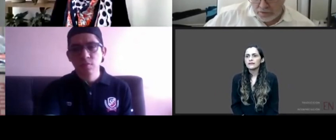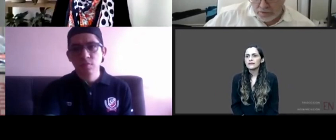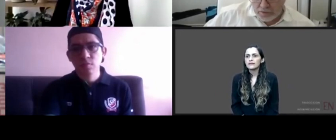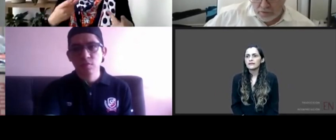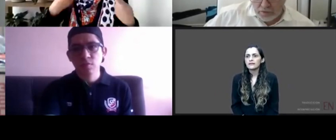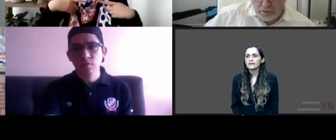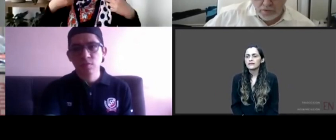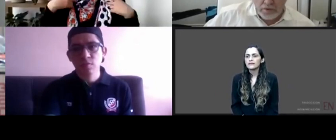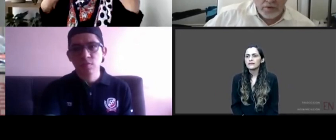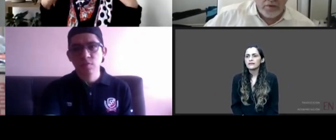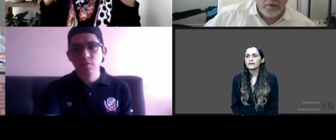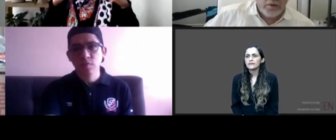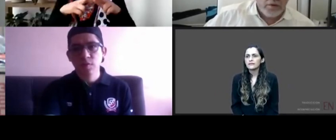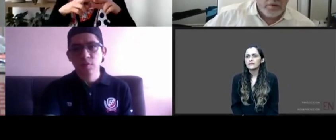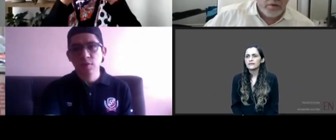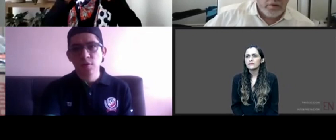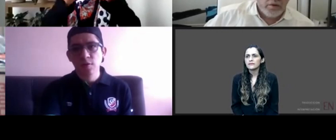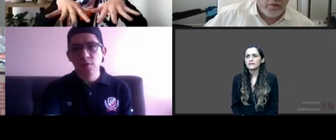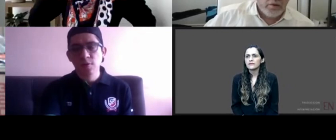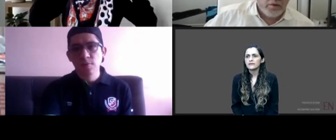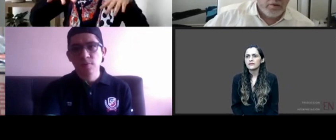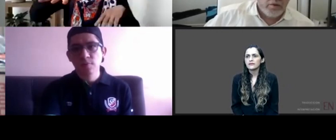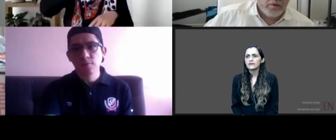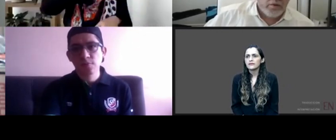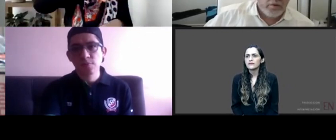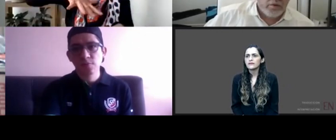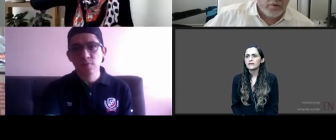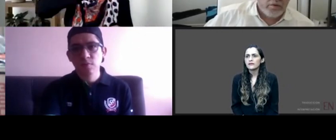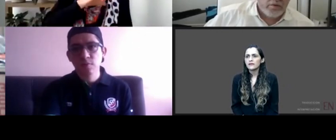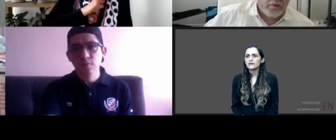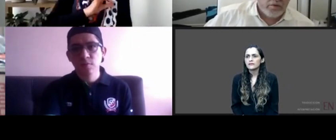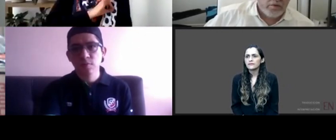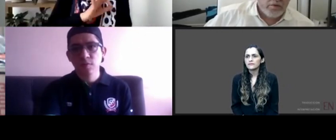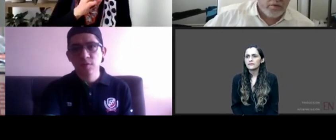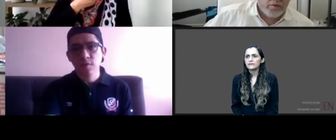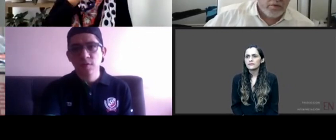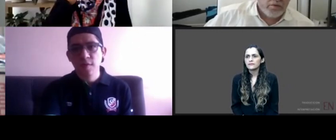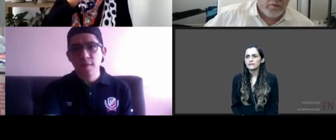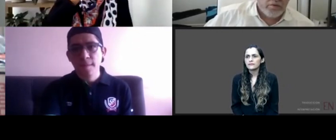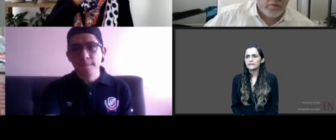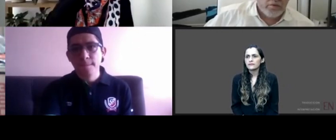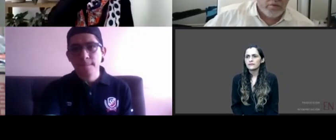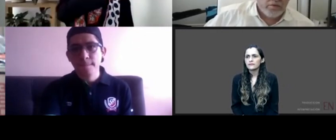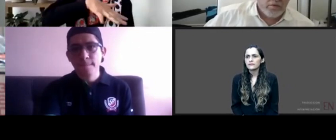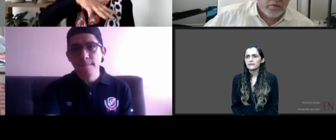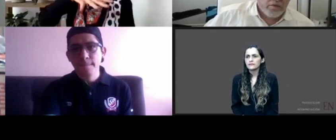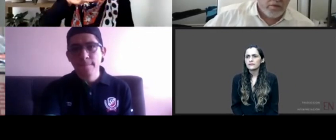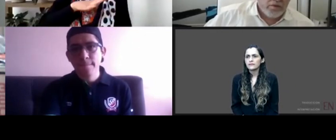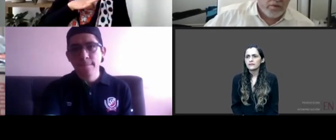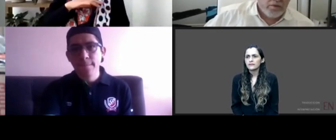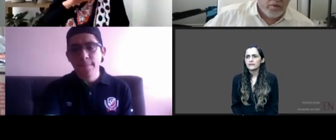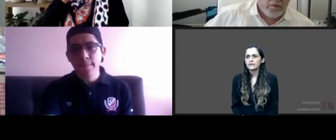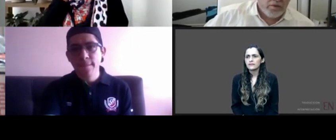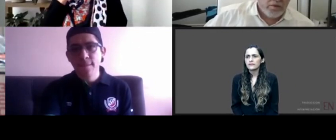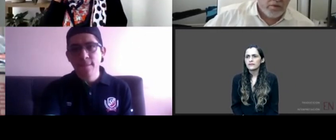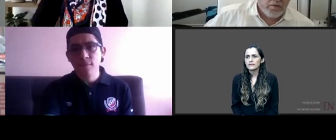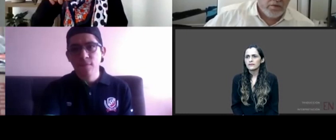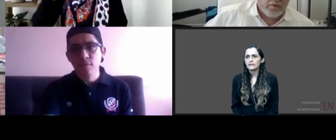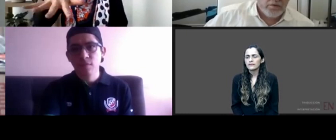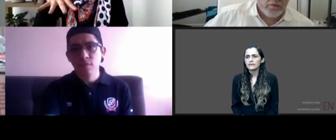Sobre este tema, digo, pensando, ¿no?, en que todos los maestros, digo, ellos